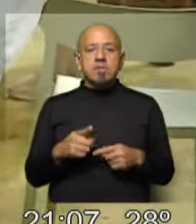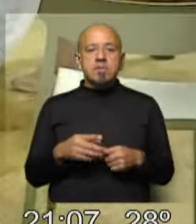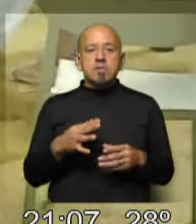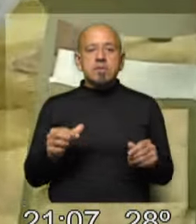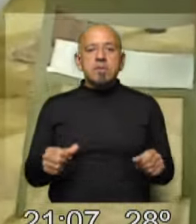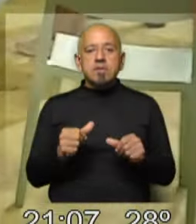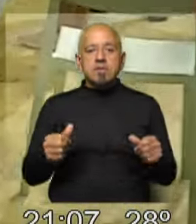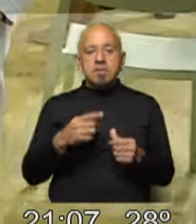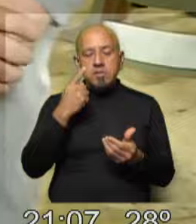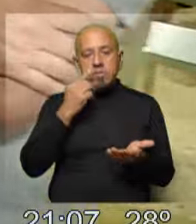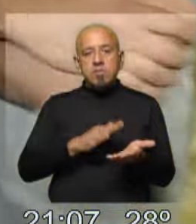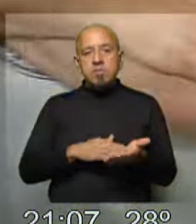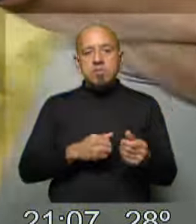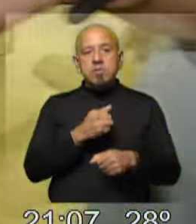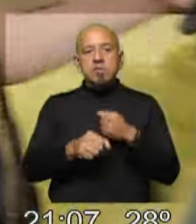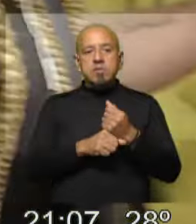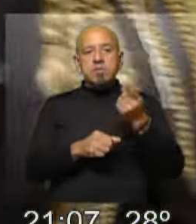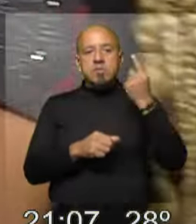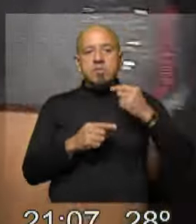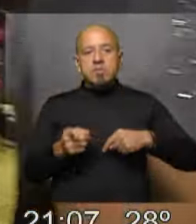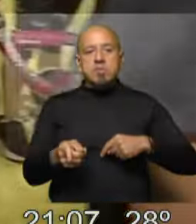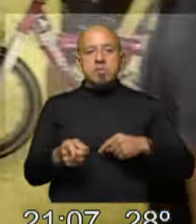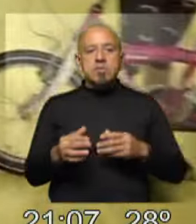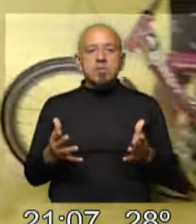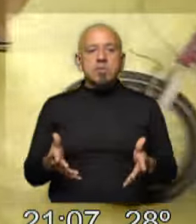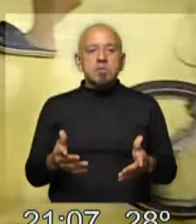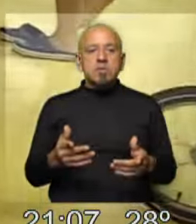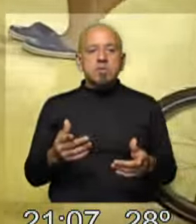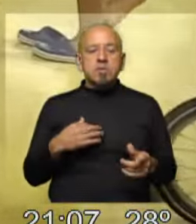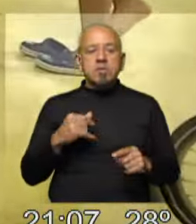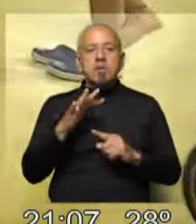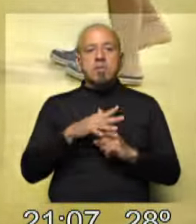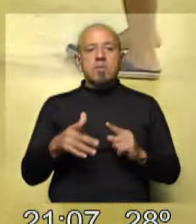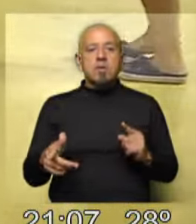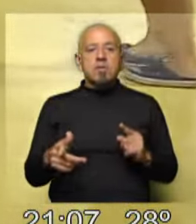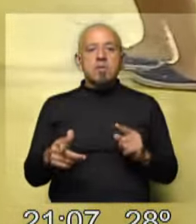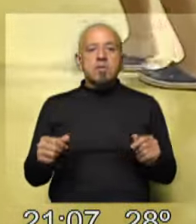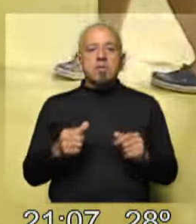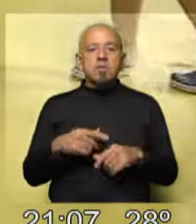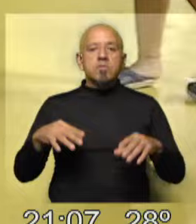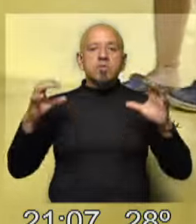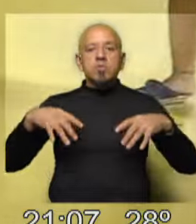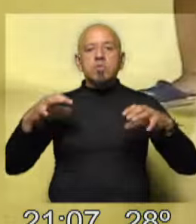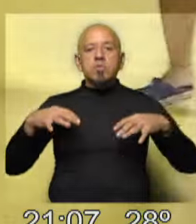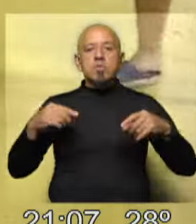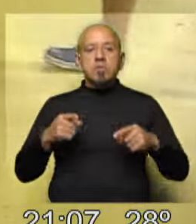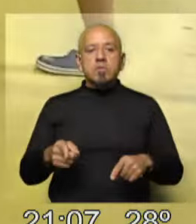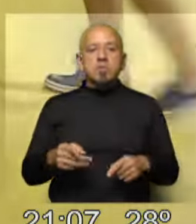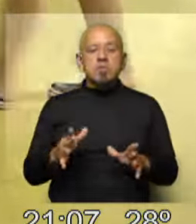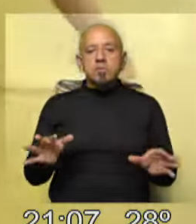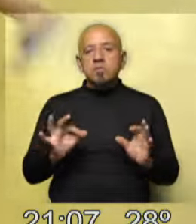pruebas el año pasado loses se quedan cuas horas de la noche en invierno eh con lluvia es un lugar